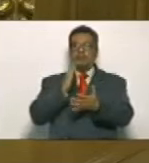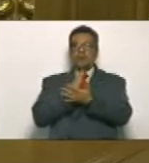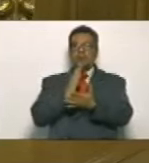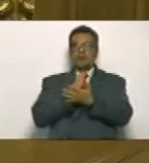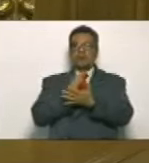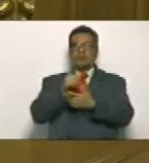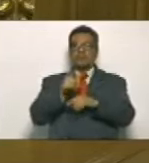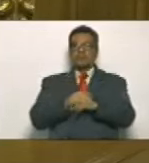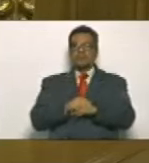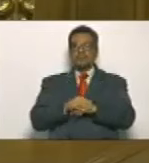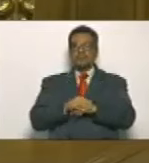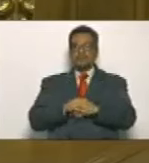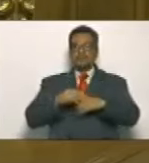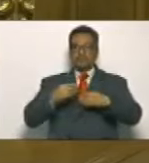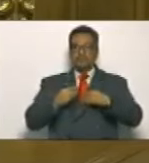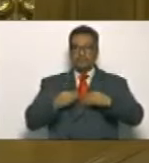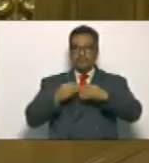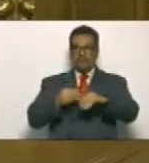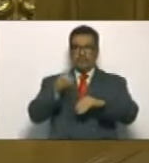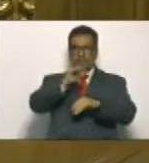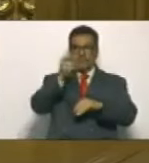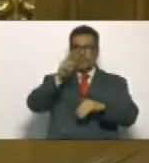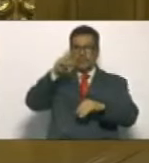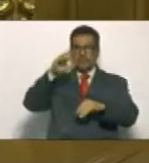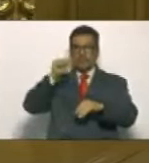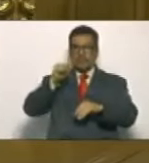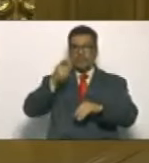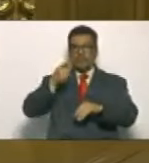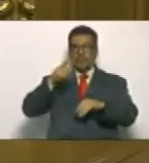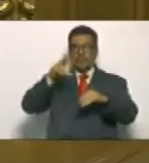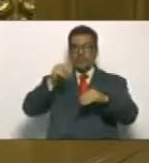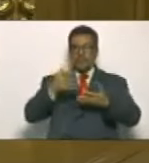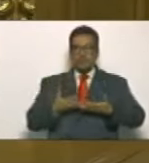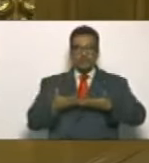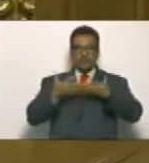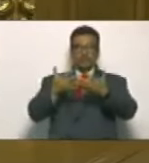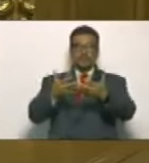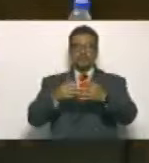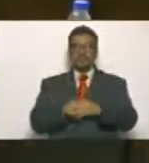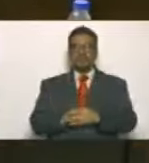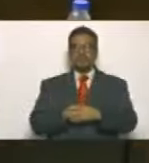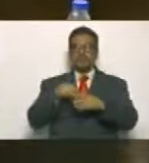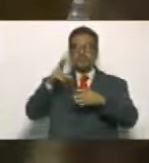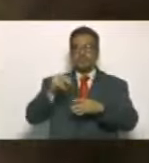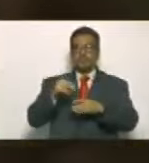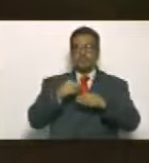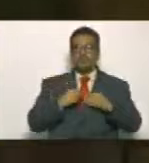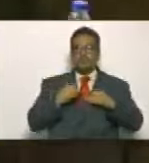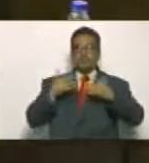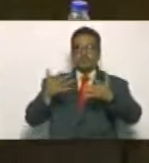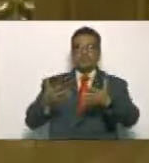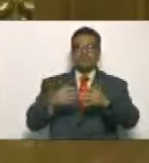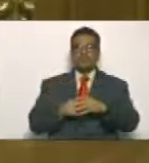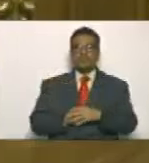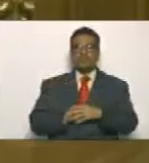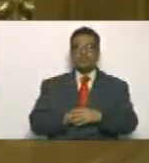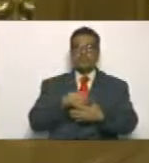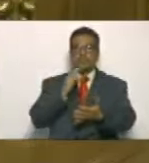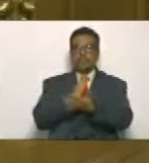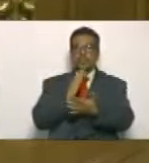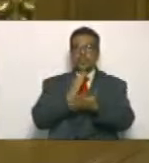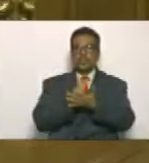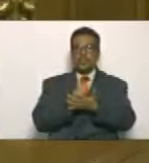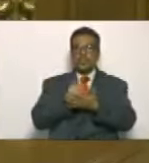siempre con el espíritu zamorano de la no entrega, de la no rendición, de